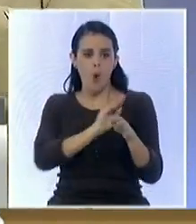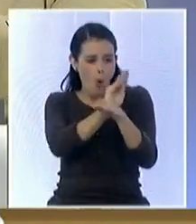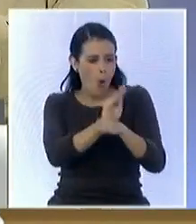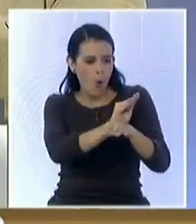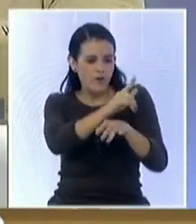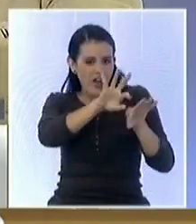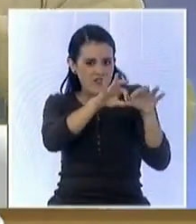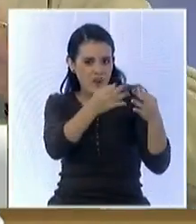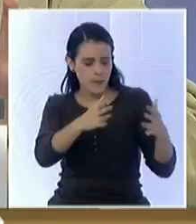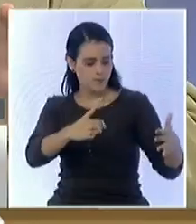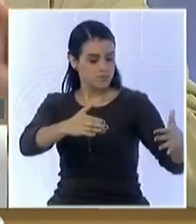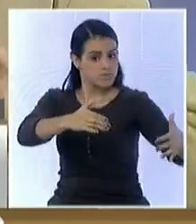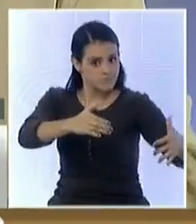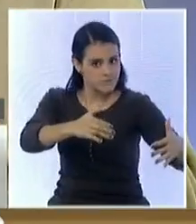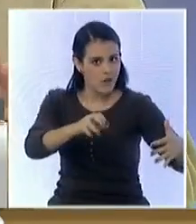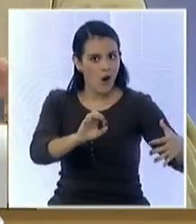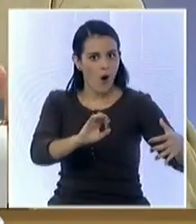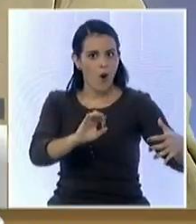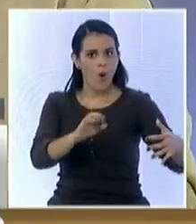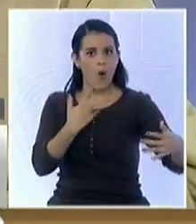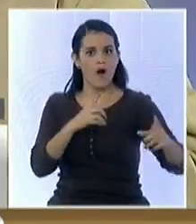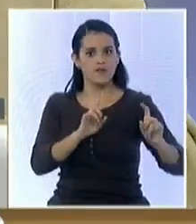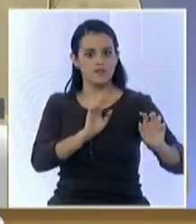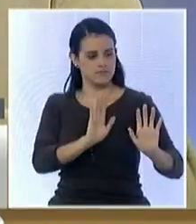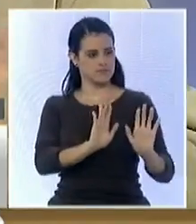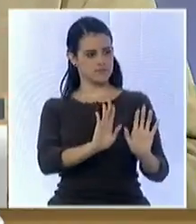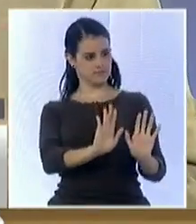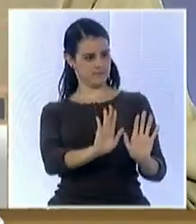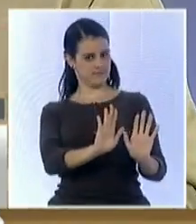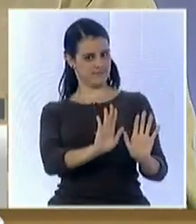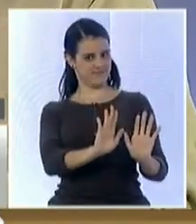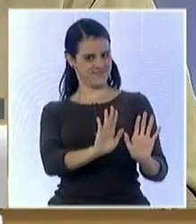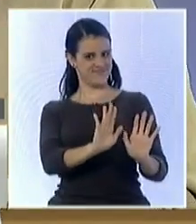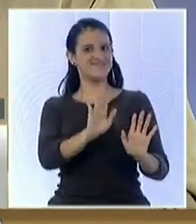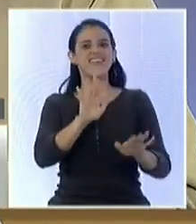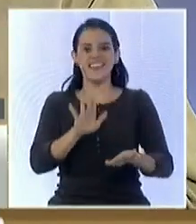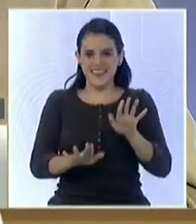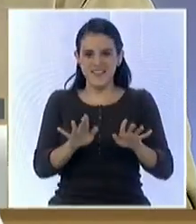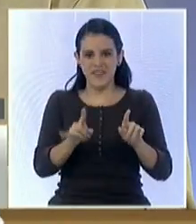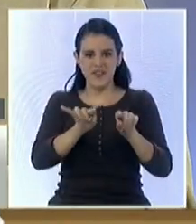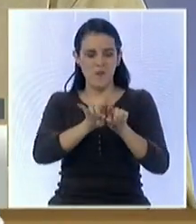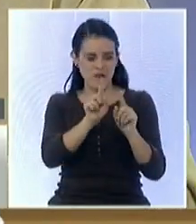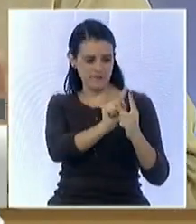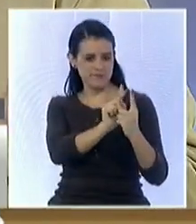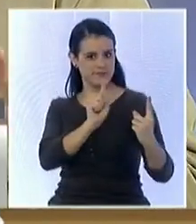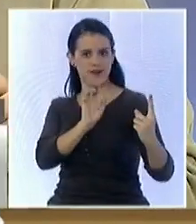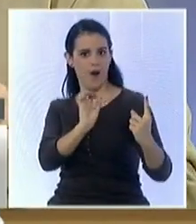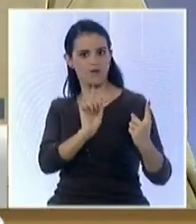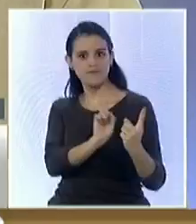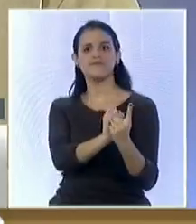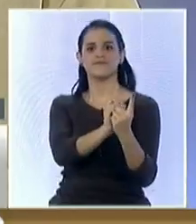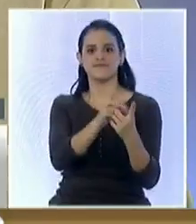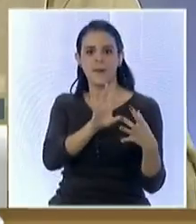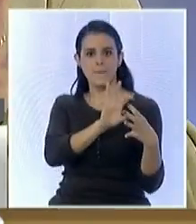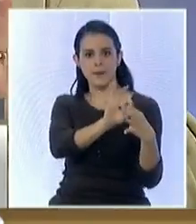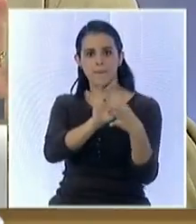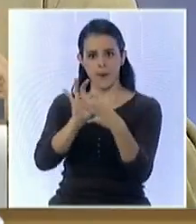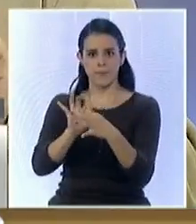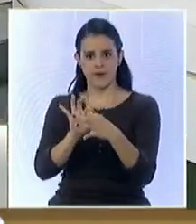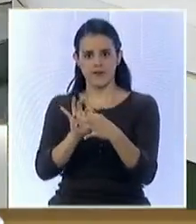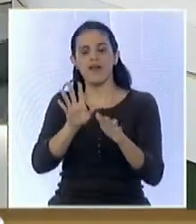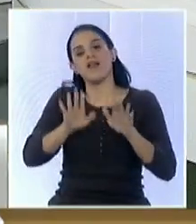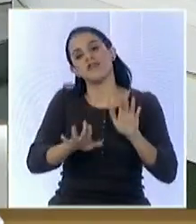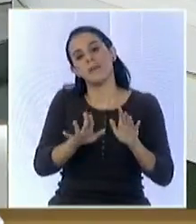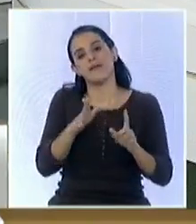o cómo le pongo distancia a la gente que yo siento que tiene que estar fuera de mi círculo de significación, va a tener que ver con esta salud, siendo